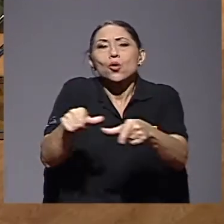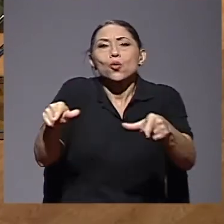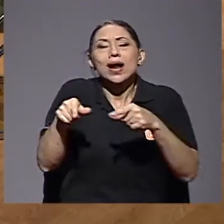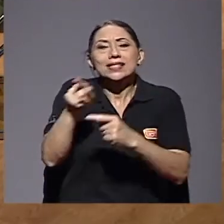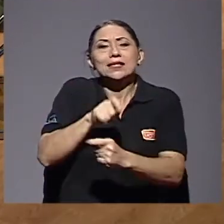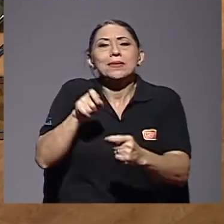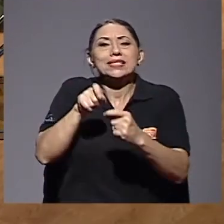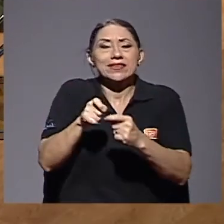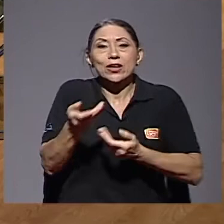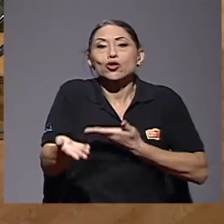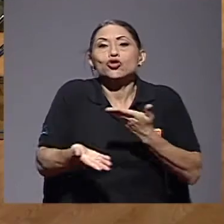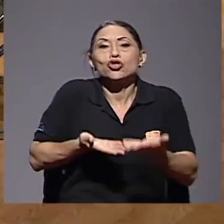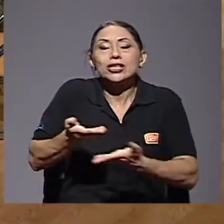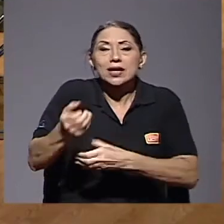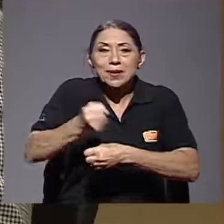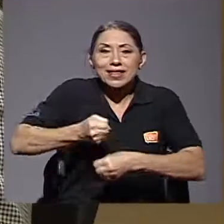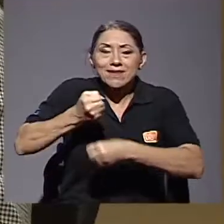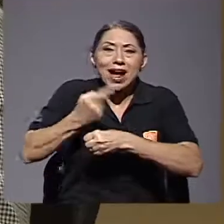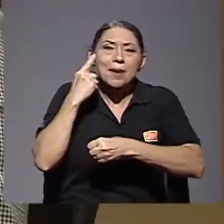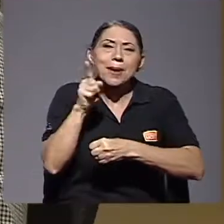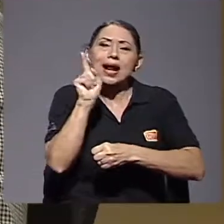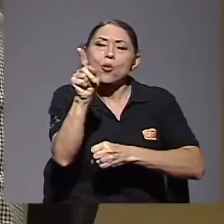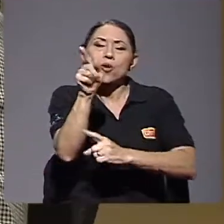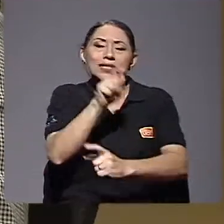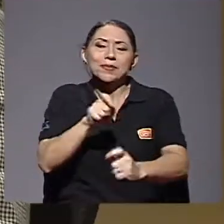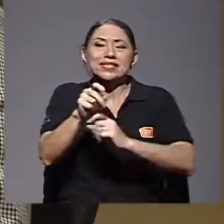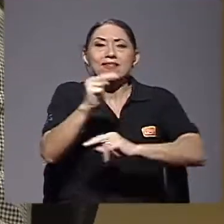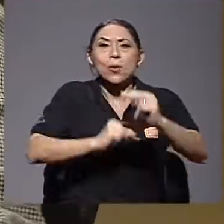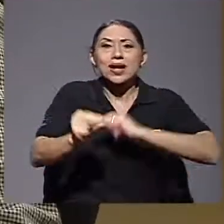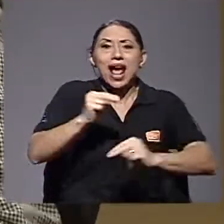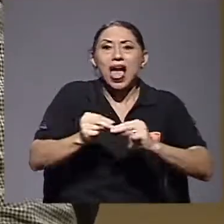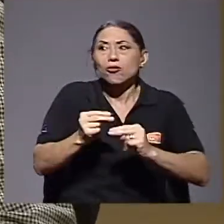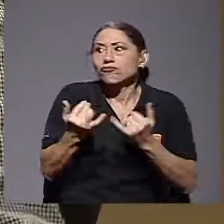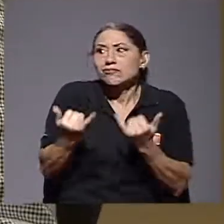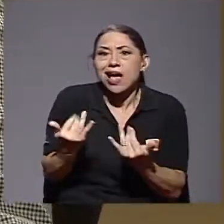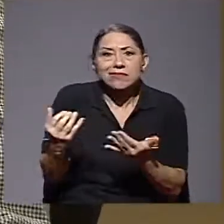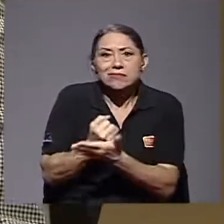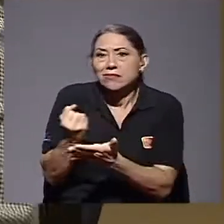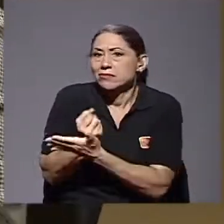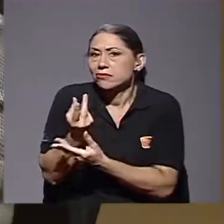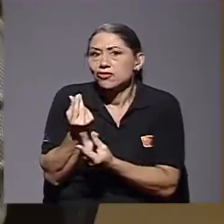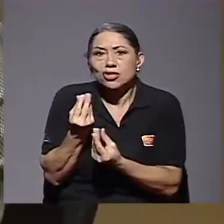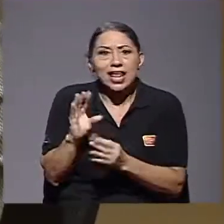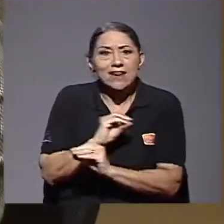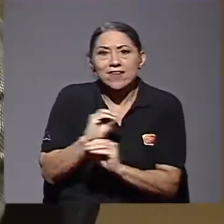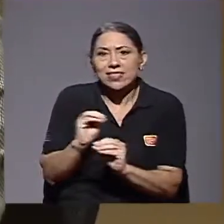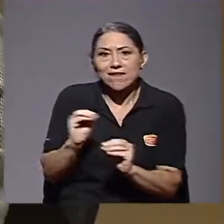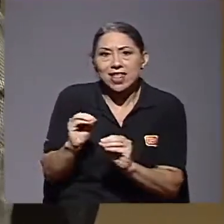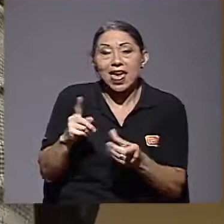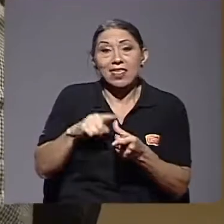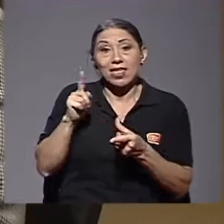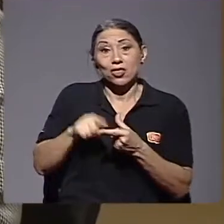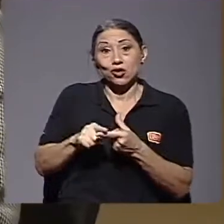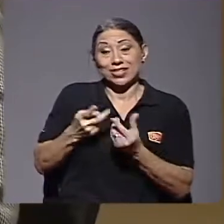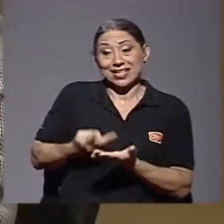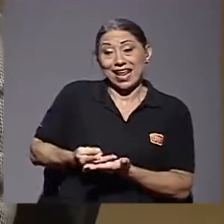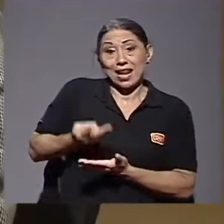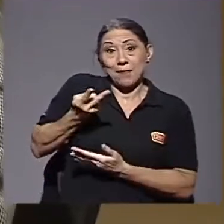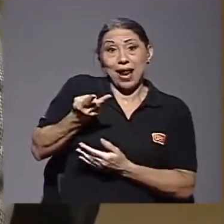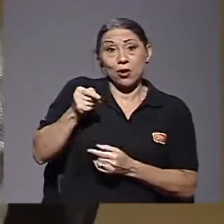específico, ya no tienen rentabilidad. Por lo tanto, el valor del crudo que